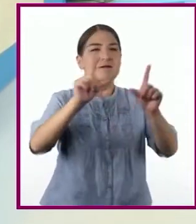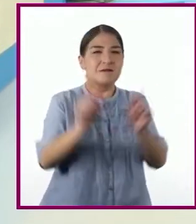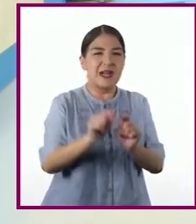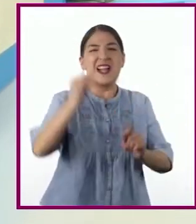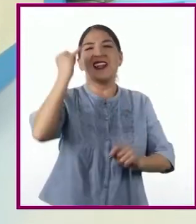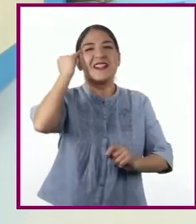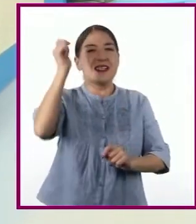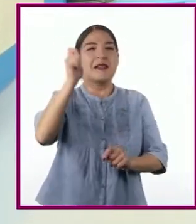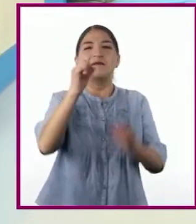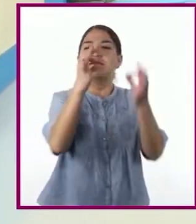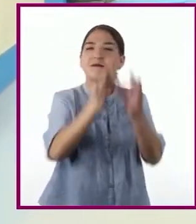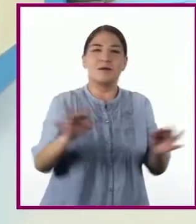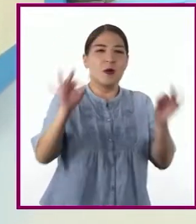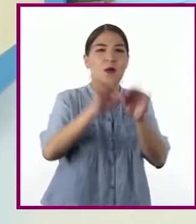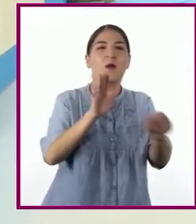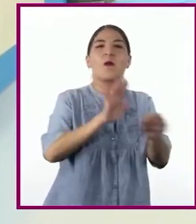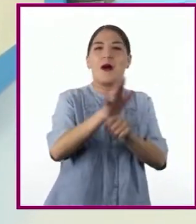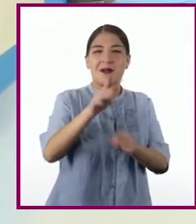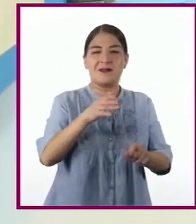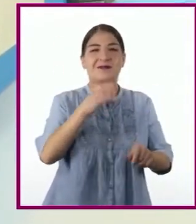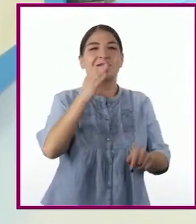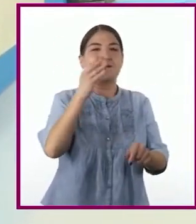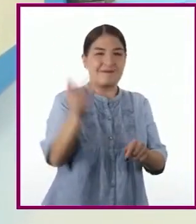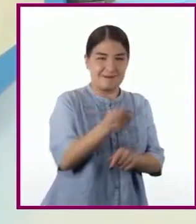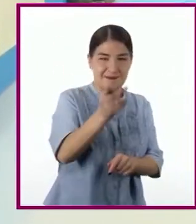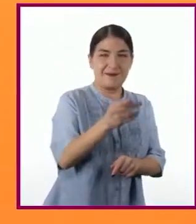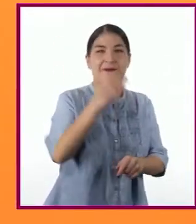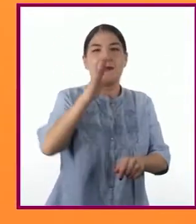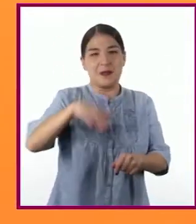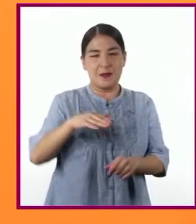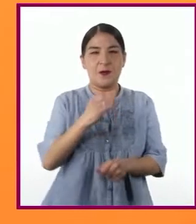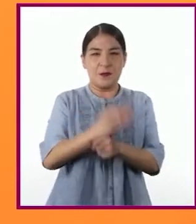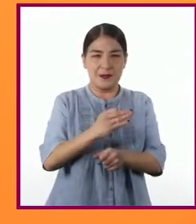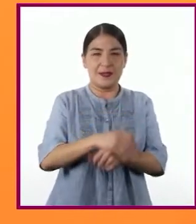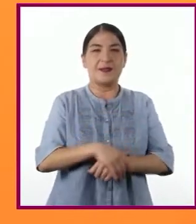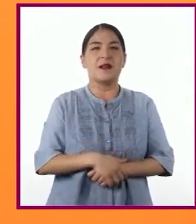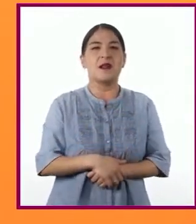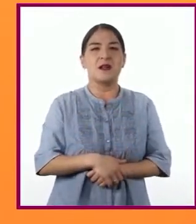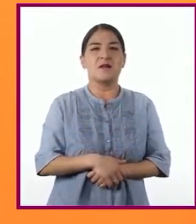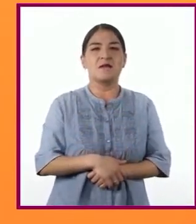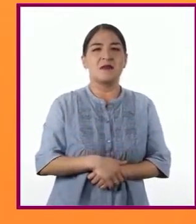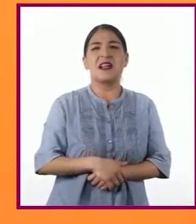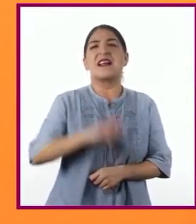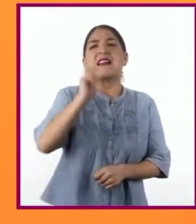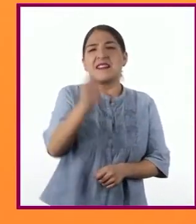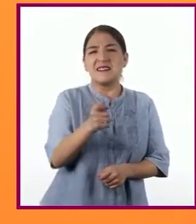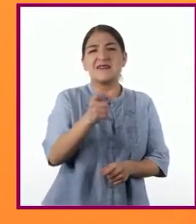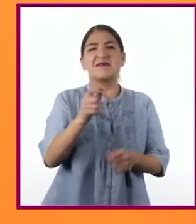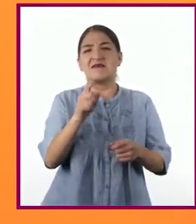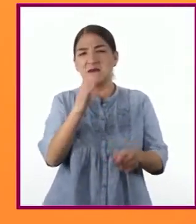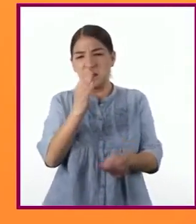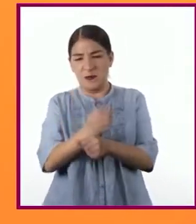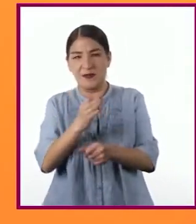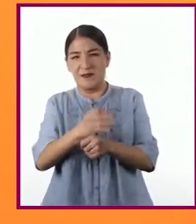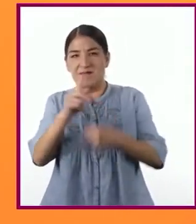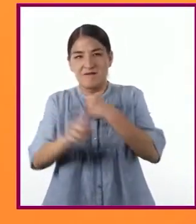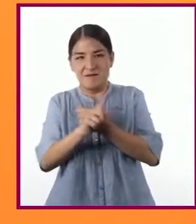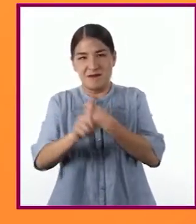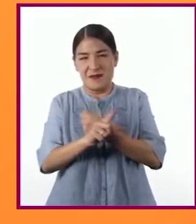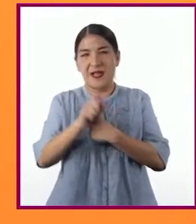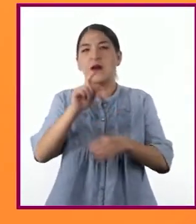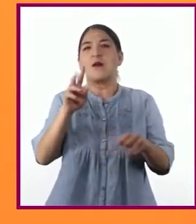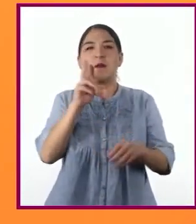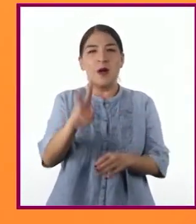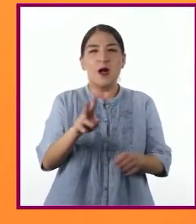ideas principales respecto a las siguientes preguntas. ¿Qué situaciones relacionadas con el ejercicio de